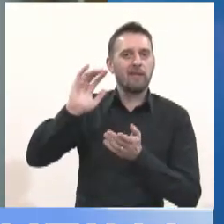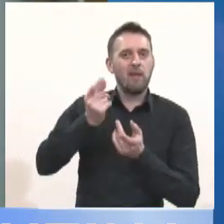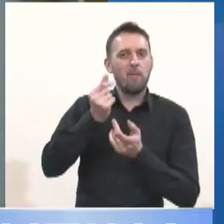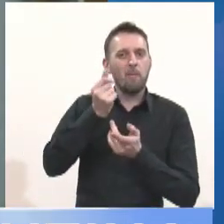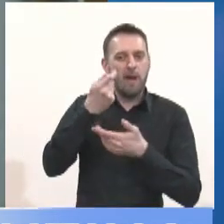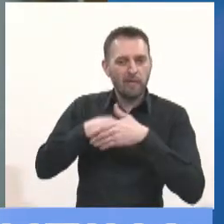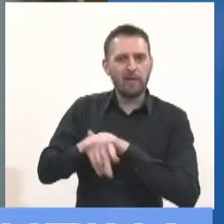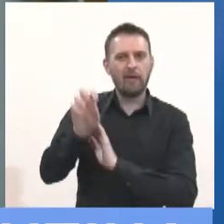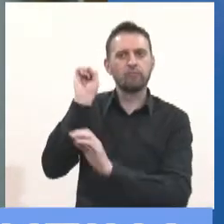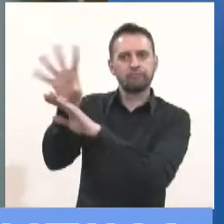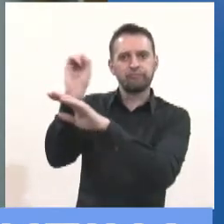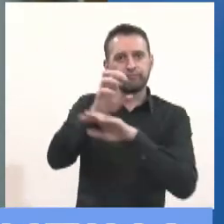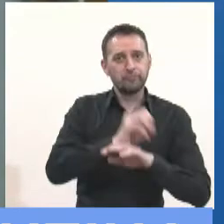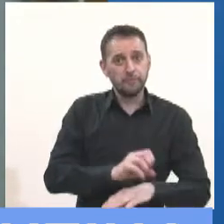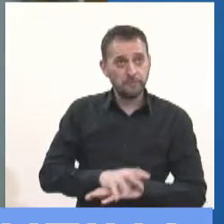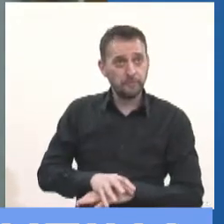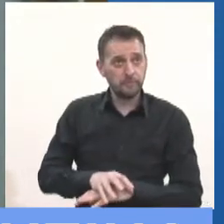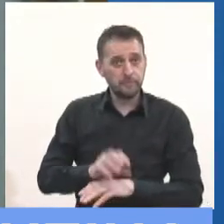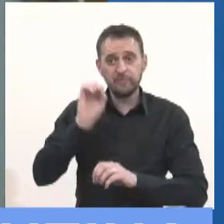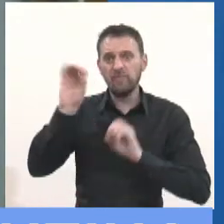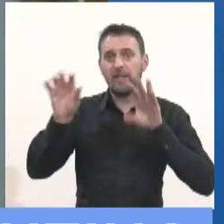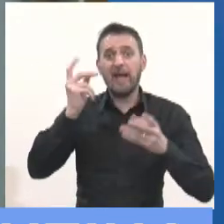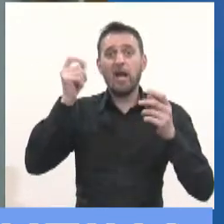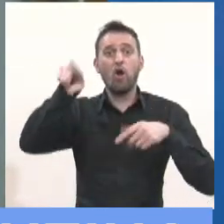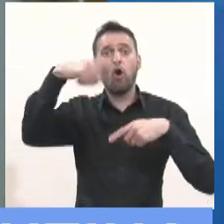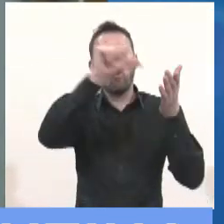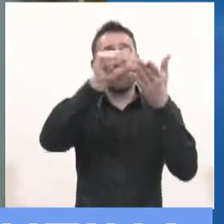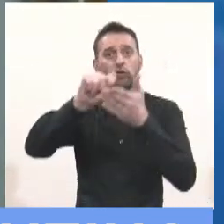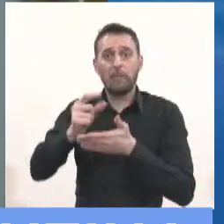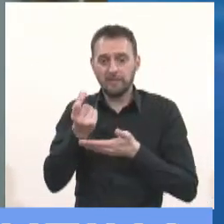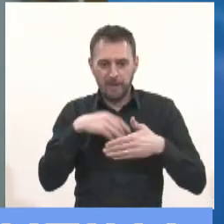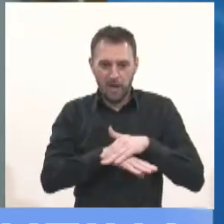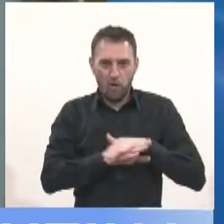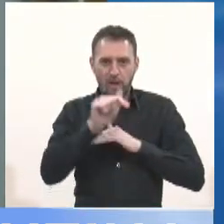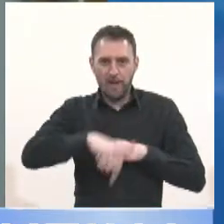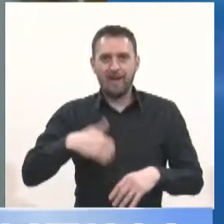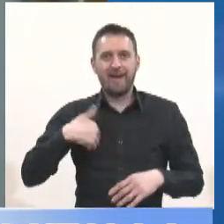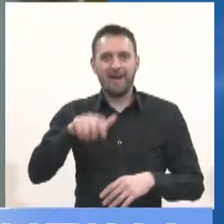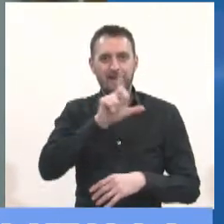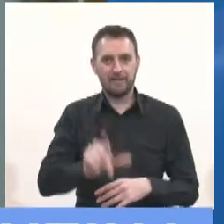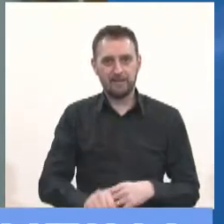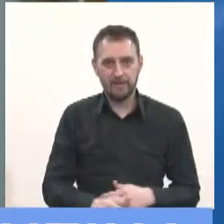de capitales o la inversión en el extranjero del ahorro que pueda haber en Argentina.